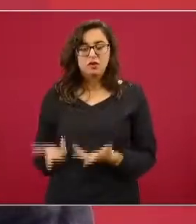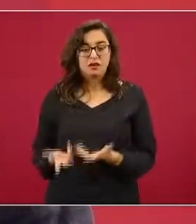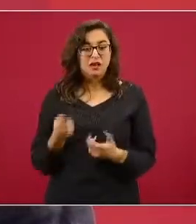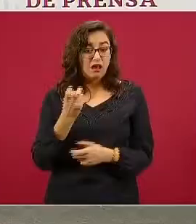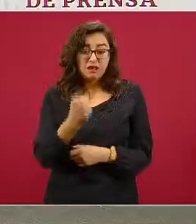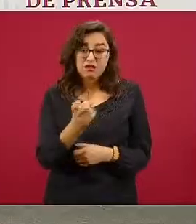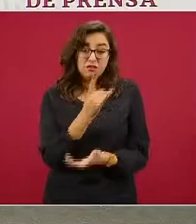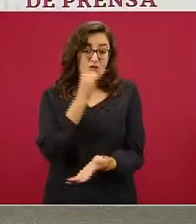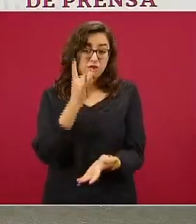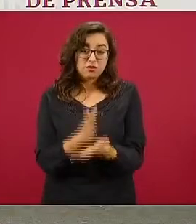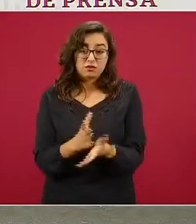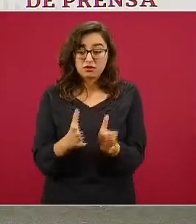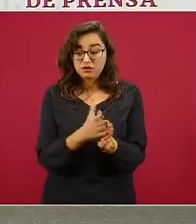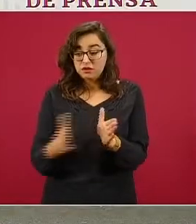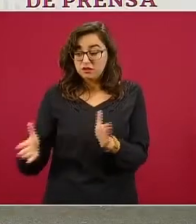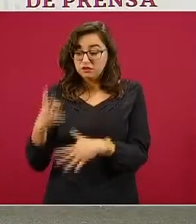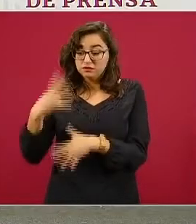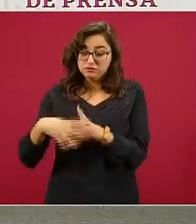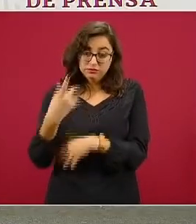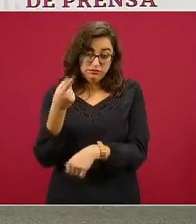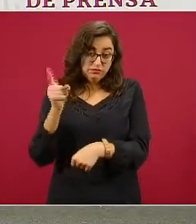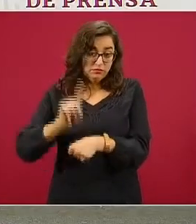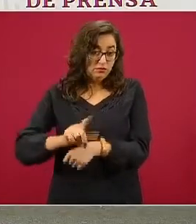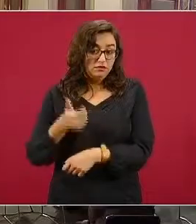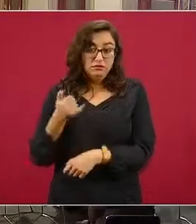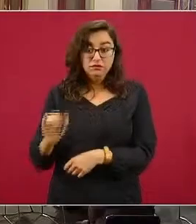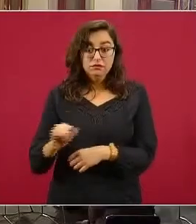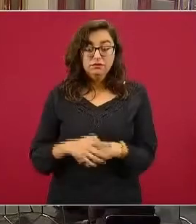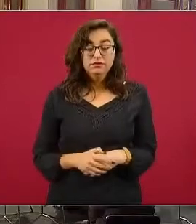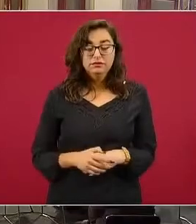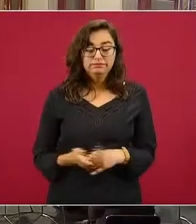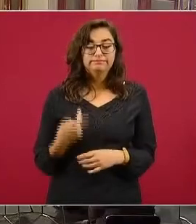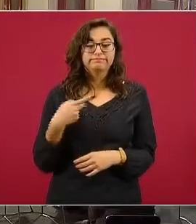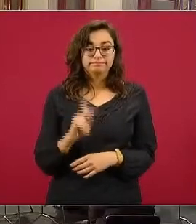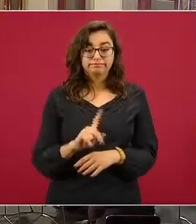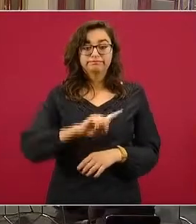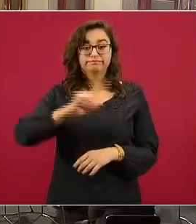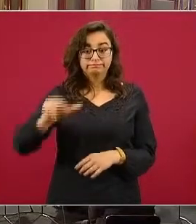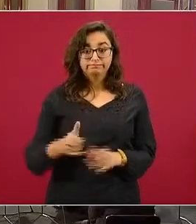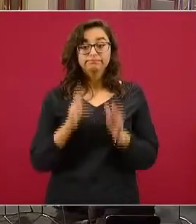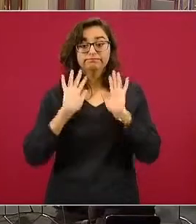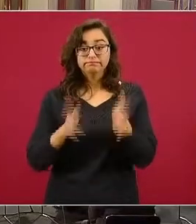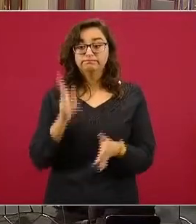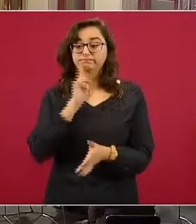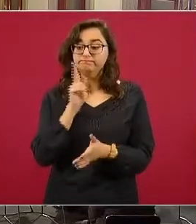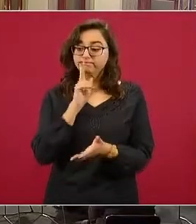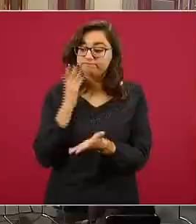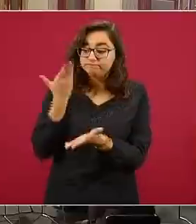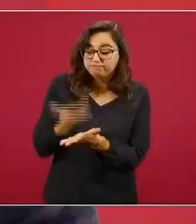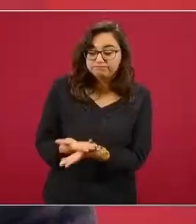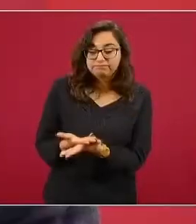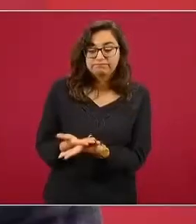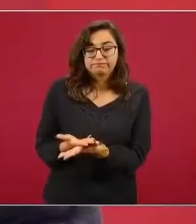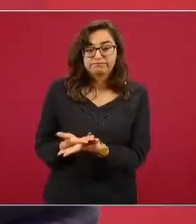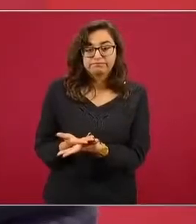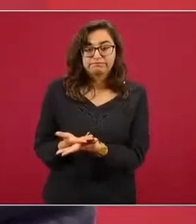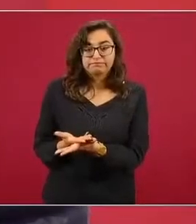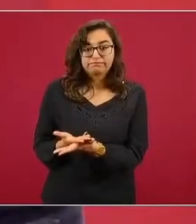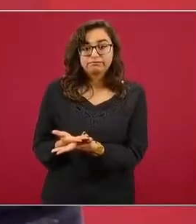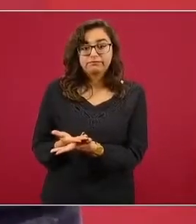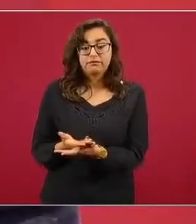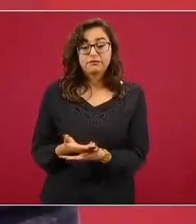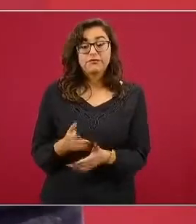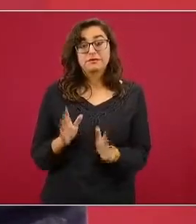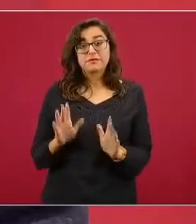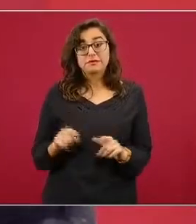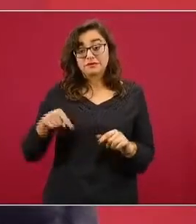aislamiento durante 14 días. Pero ya se ve con la evidencia, cuando se cuestionaba que